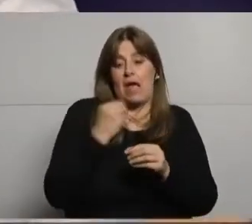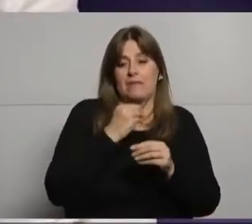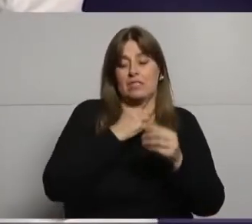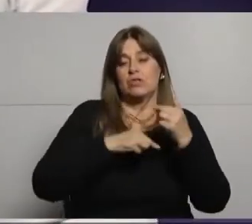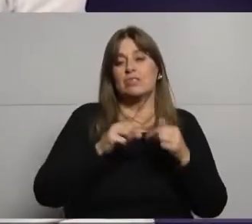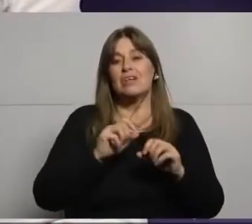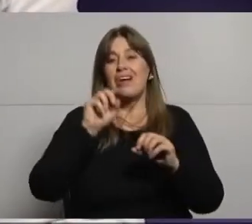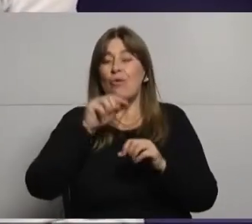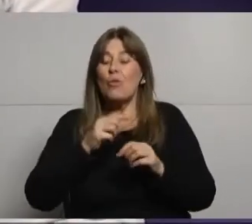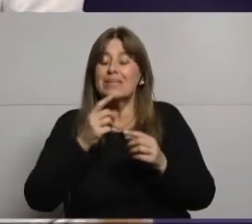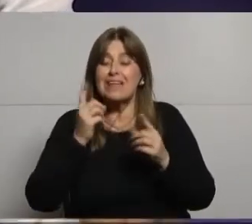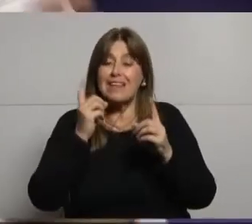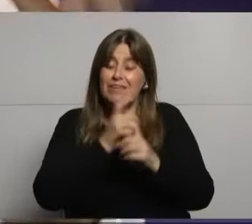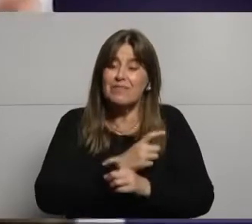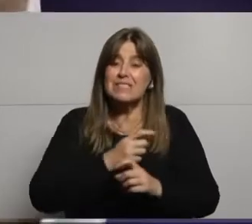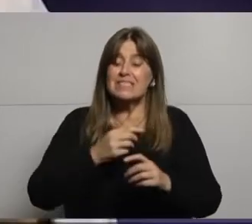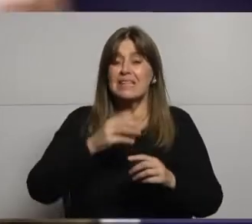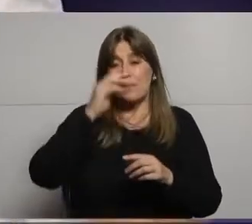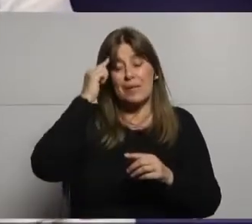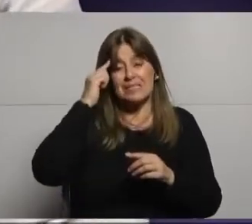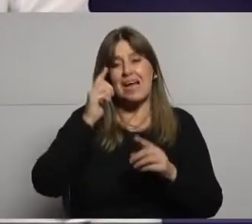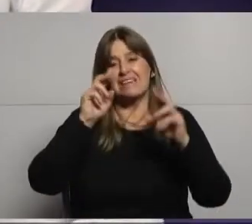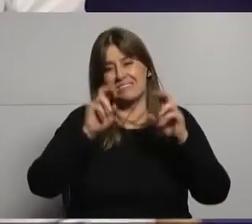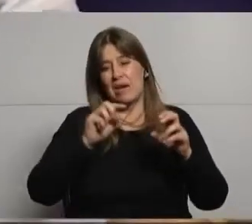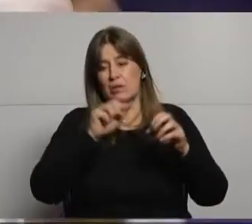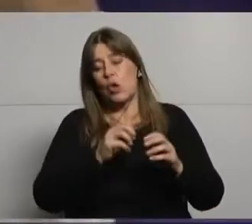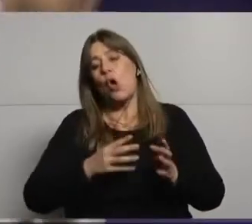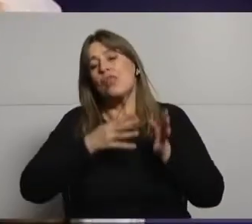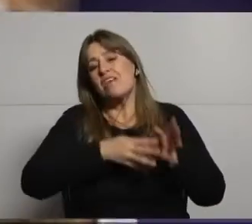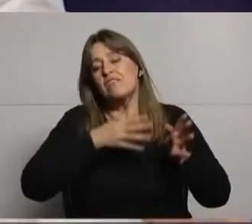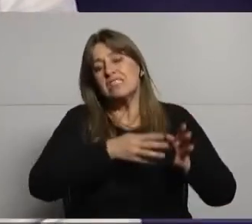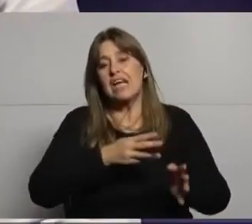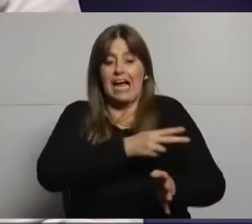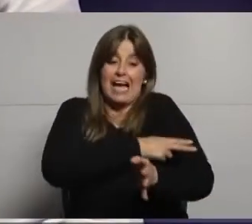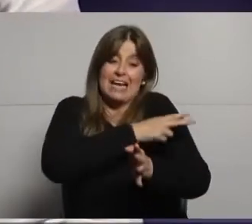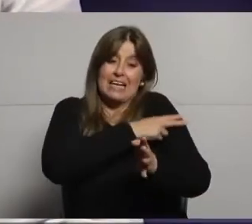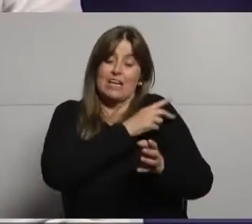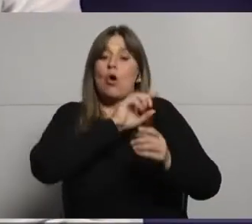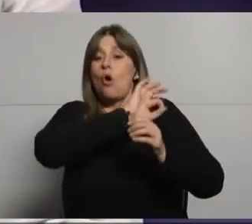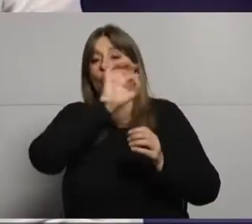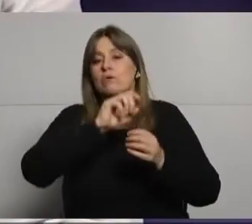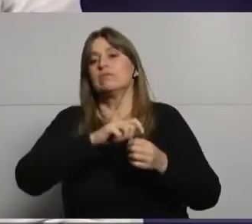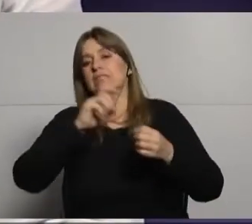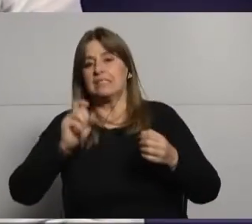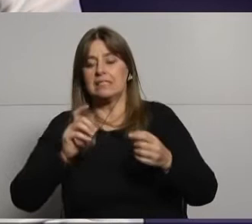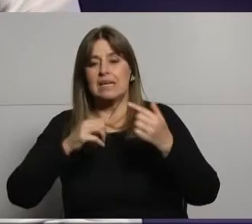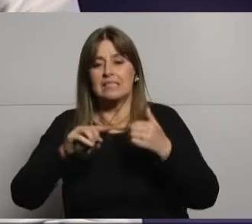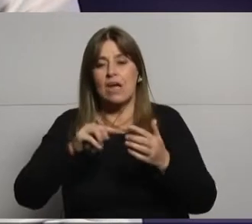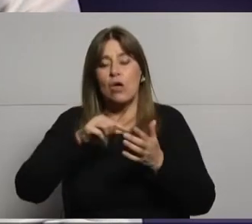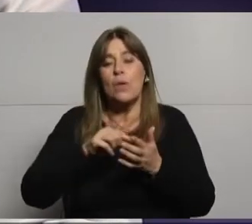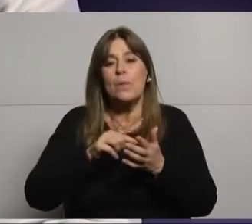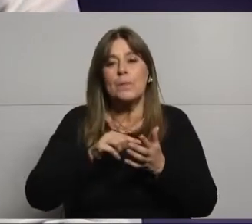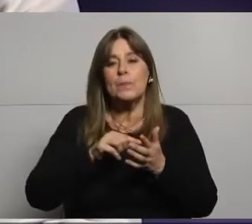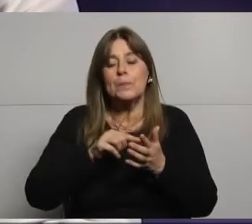de lo que decía al principio. Así que ese es otro desafío entre jerárquico y descentralizado. Y la otra tensión tiene